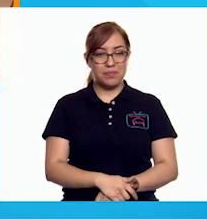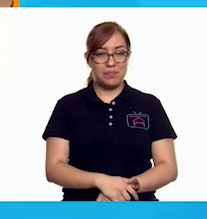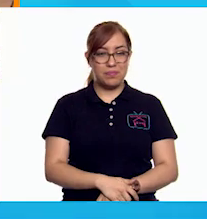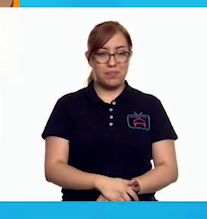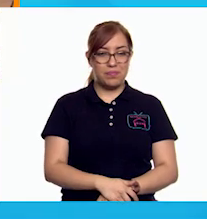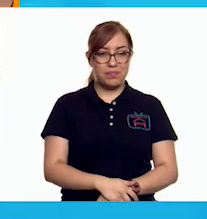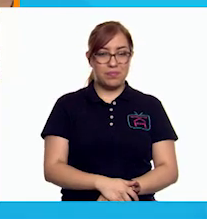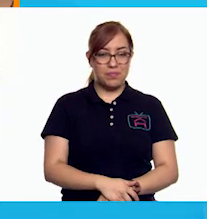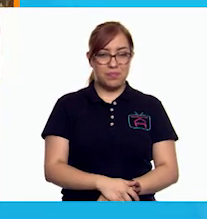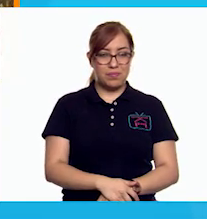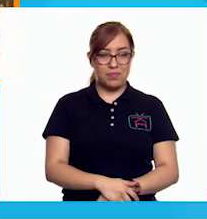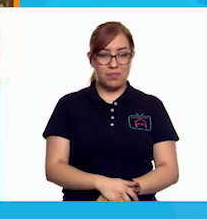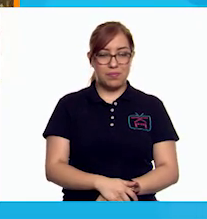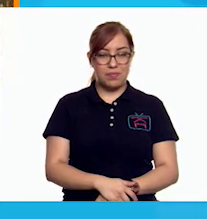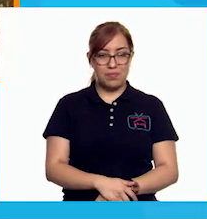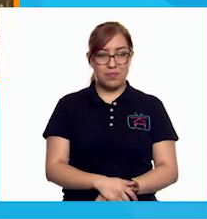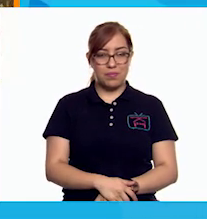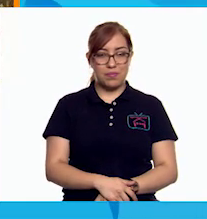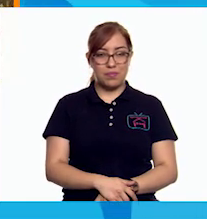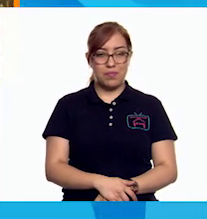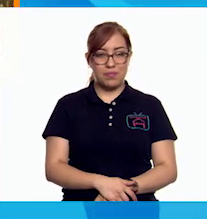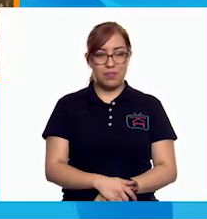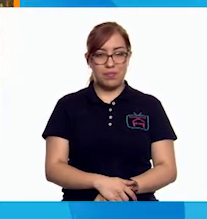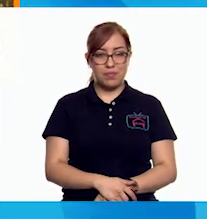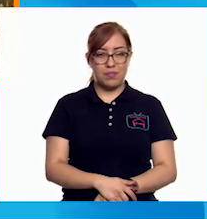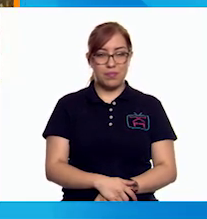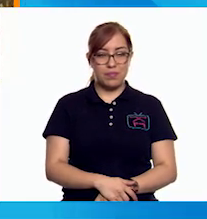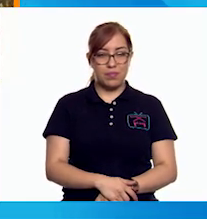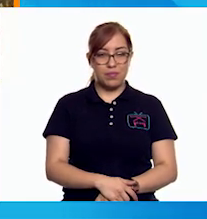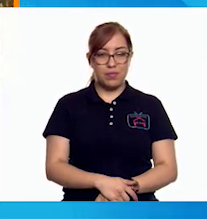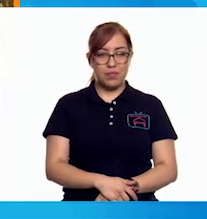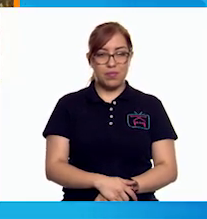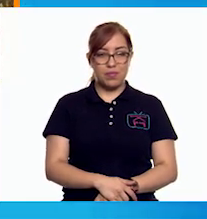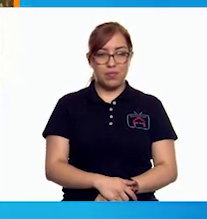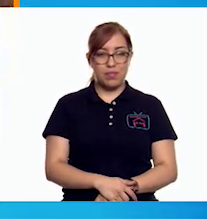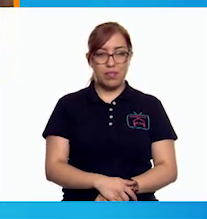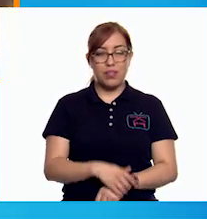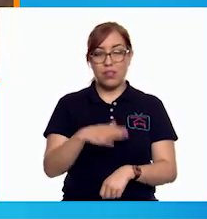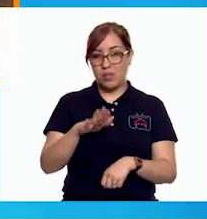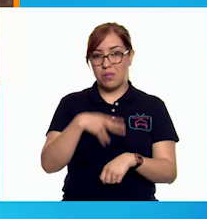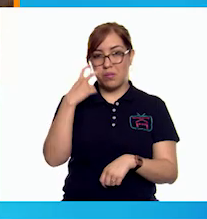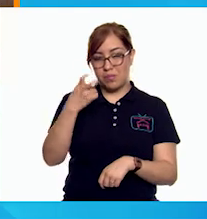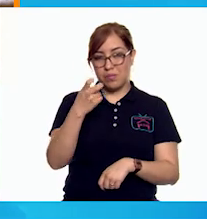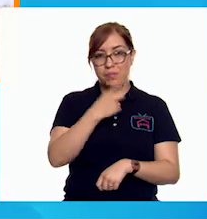necesario meterle otro tipo de semillas. Porque yo limpio ese.